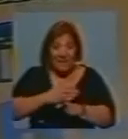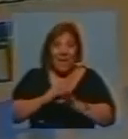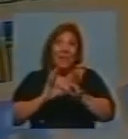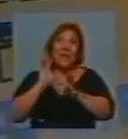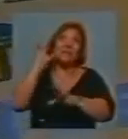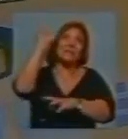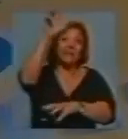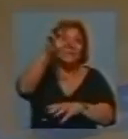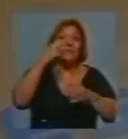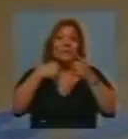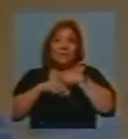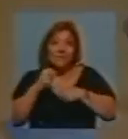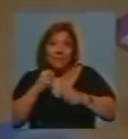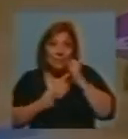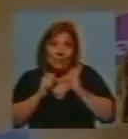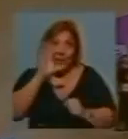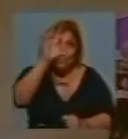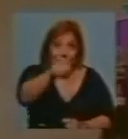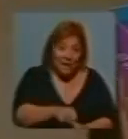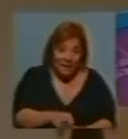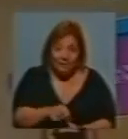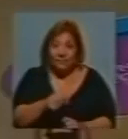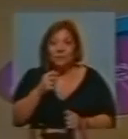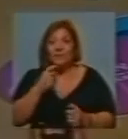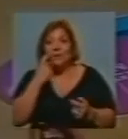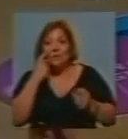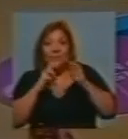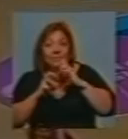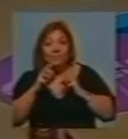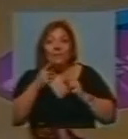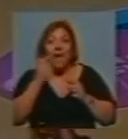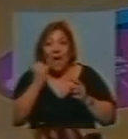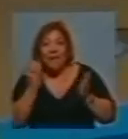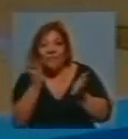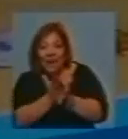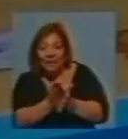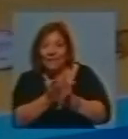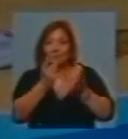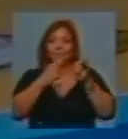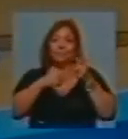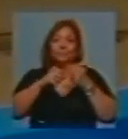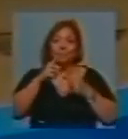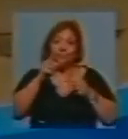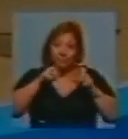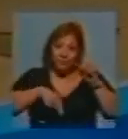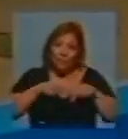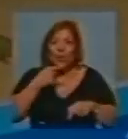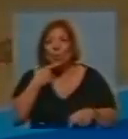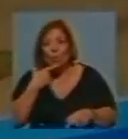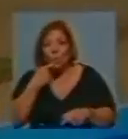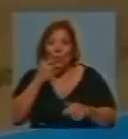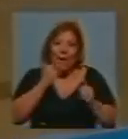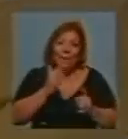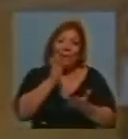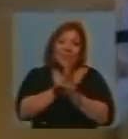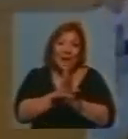hacer Leandro, que después le iba a buscar la pelota buscando la falta. Penetrando. También se genera cierta duda sobre la jugada, pero